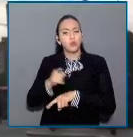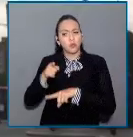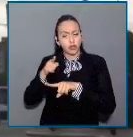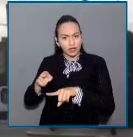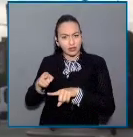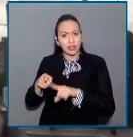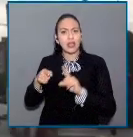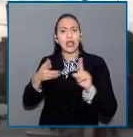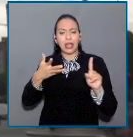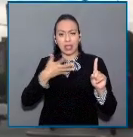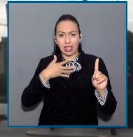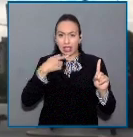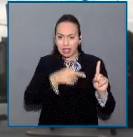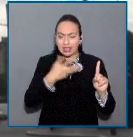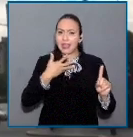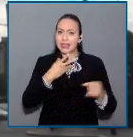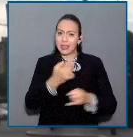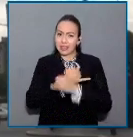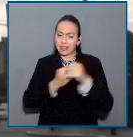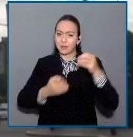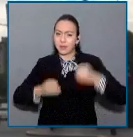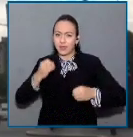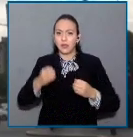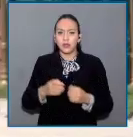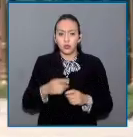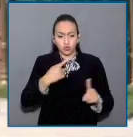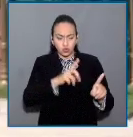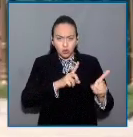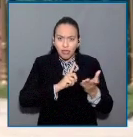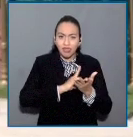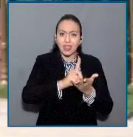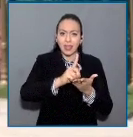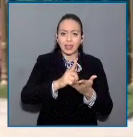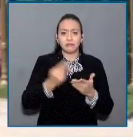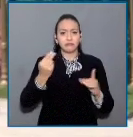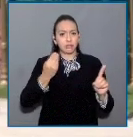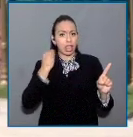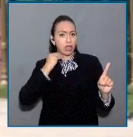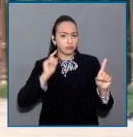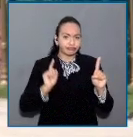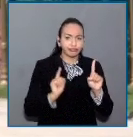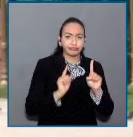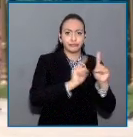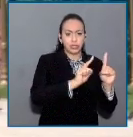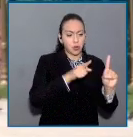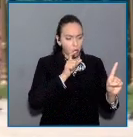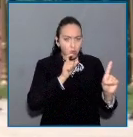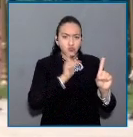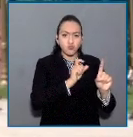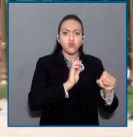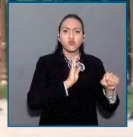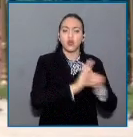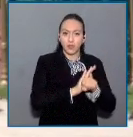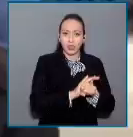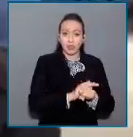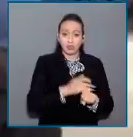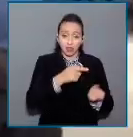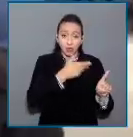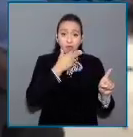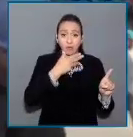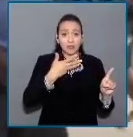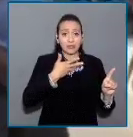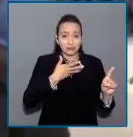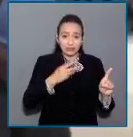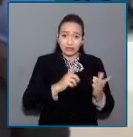independencia judicial, el derecho a contar con una autoridad imparcial, el derecho a una motivación adecuada, al